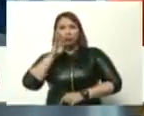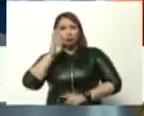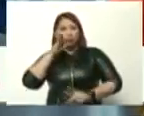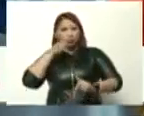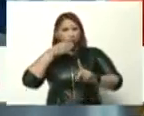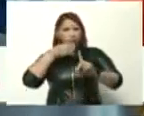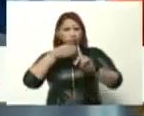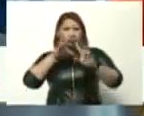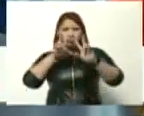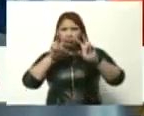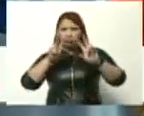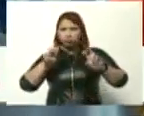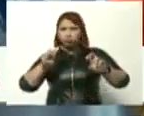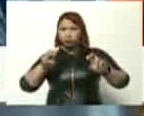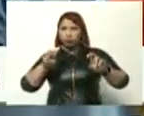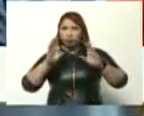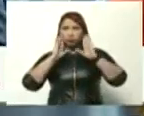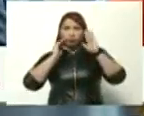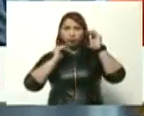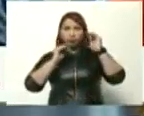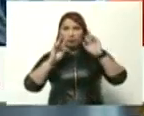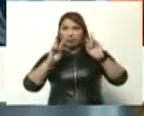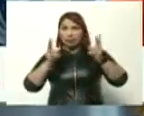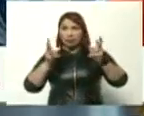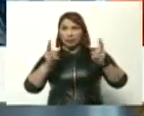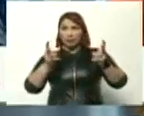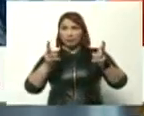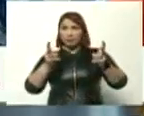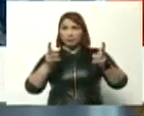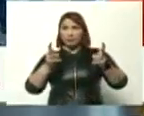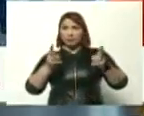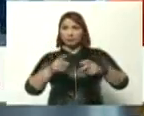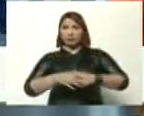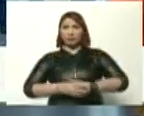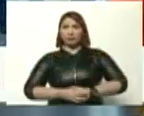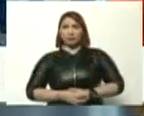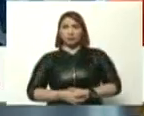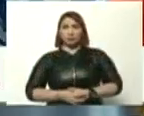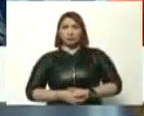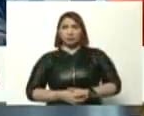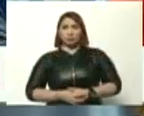hemos estado muy atentos al tema de